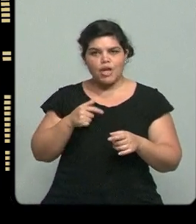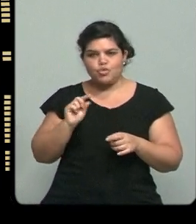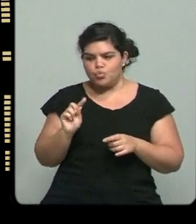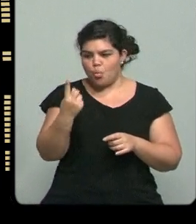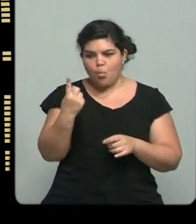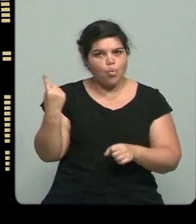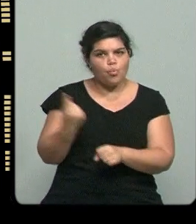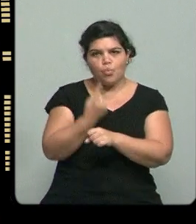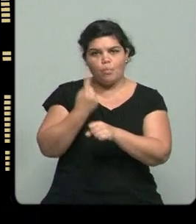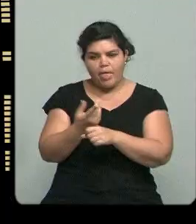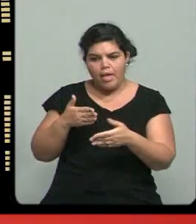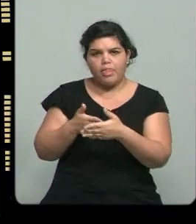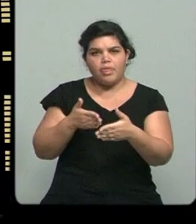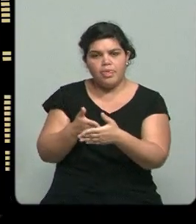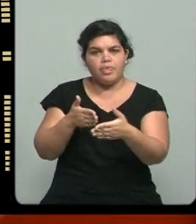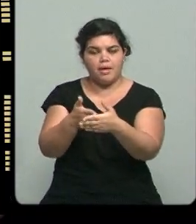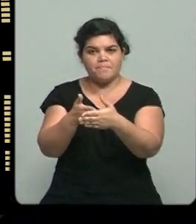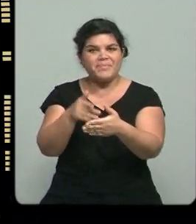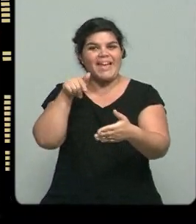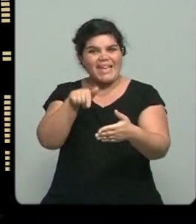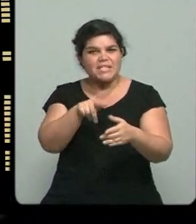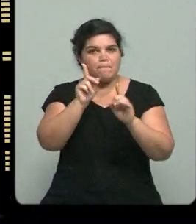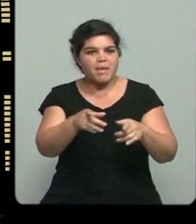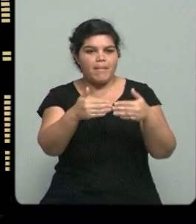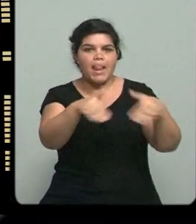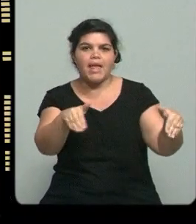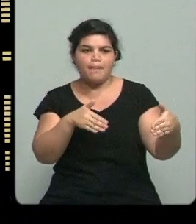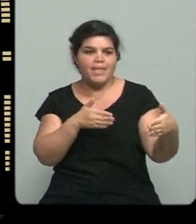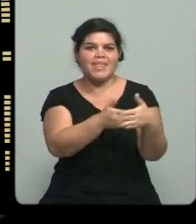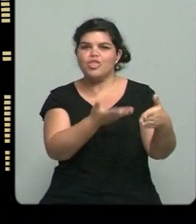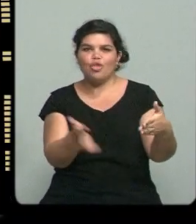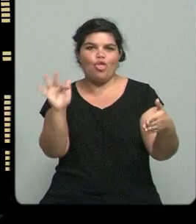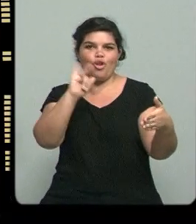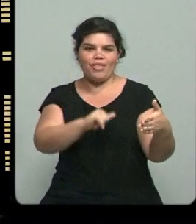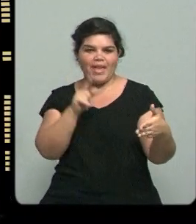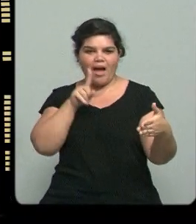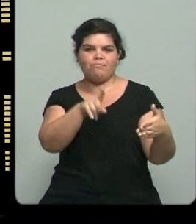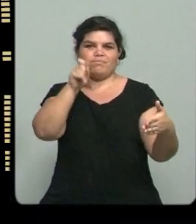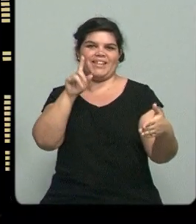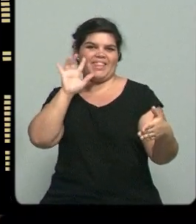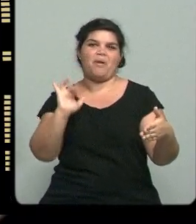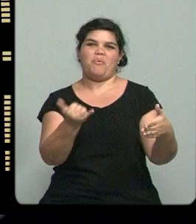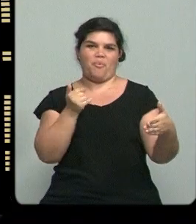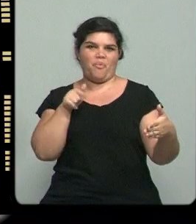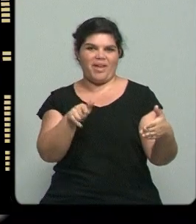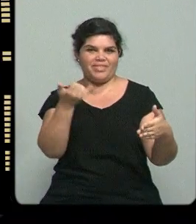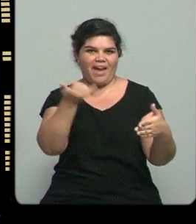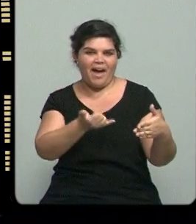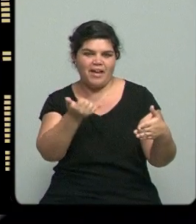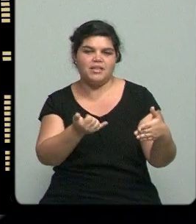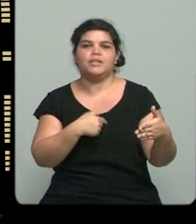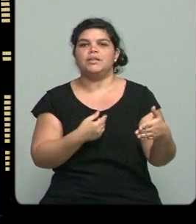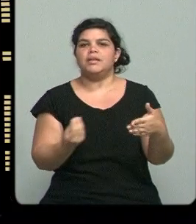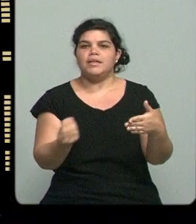esas limitaciones intelectuales se manifiestan en su vida cotidiana, en aquellas habilidades que necesita poner